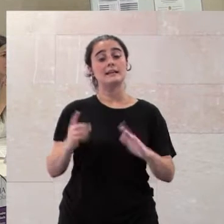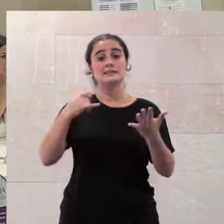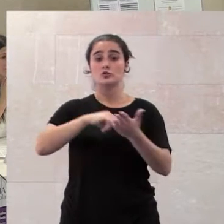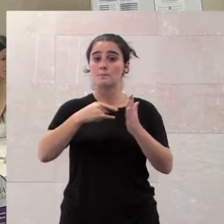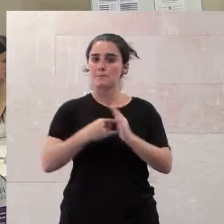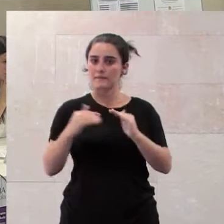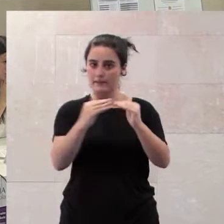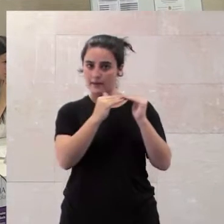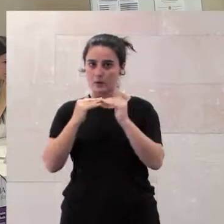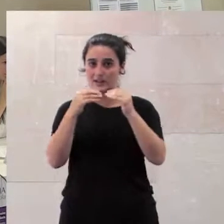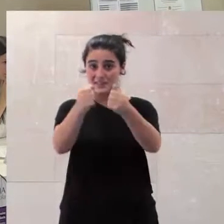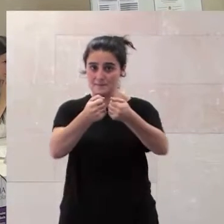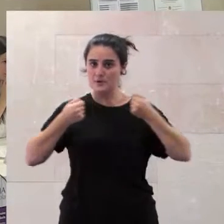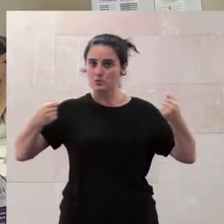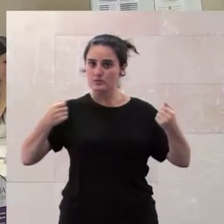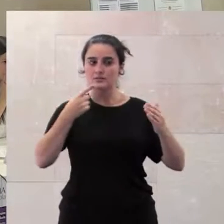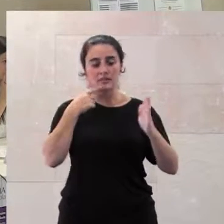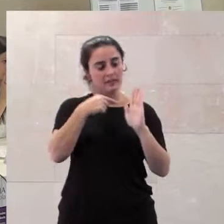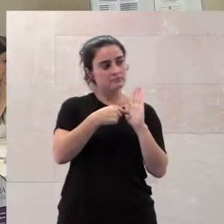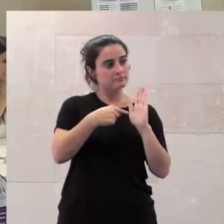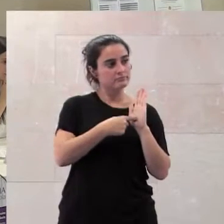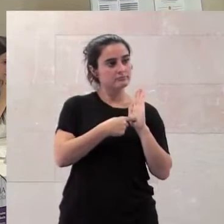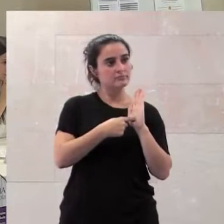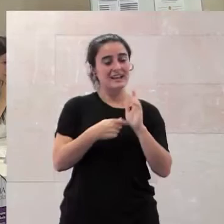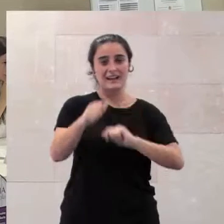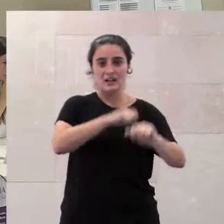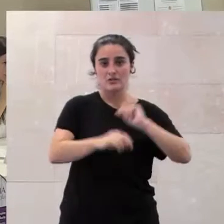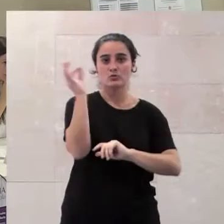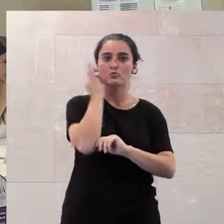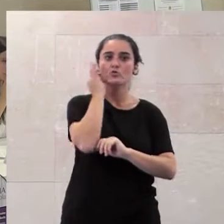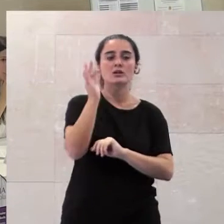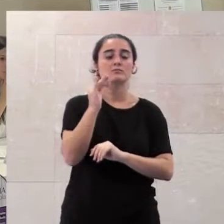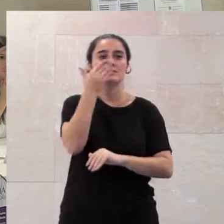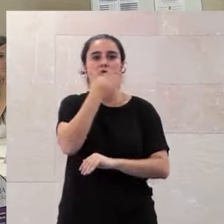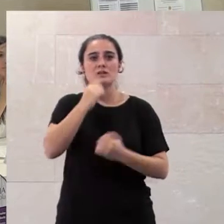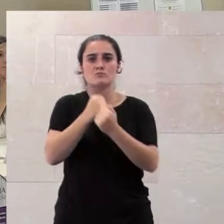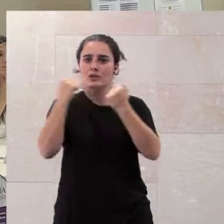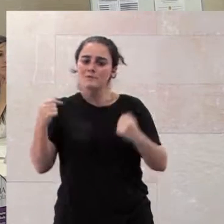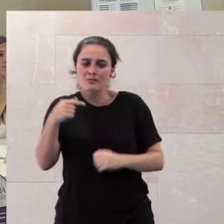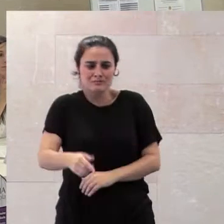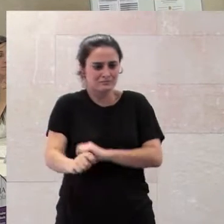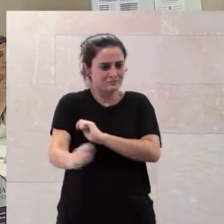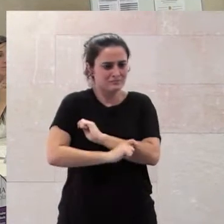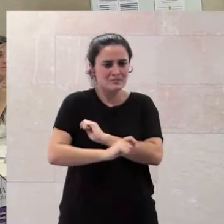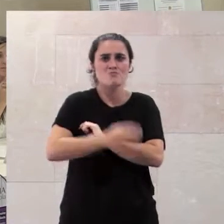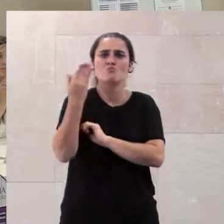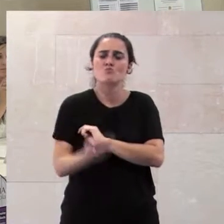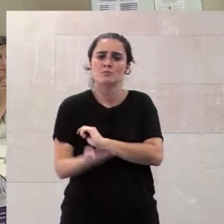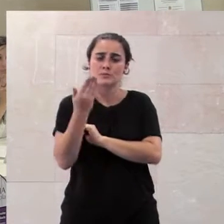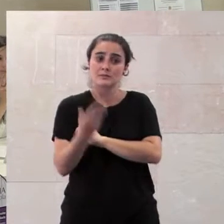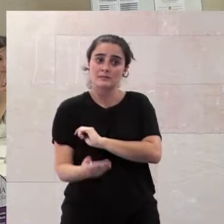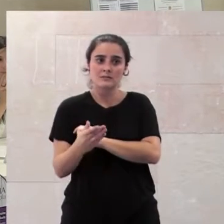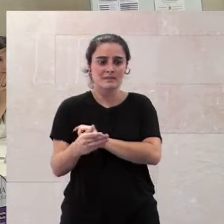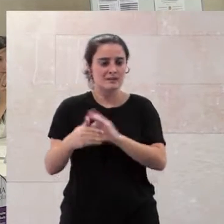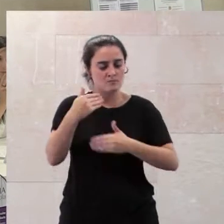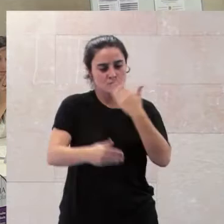ya recoge que el asociacionismo de mujeres y las escuelas de empoderamiento en concreto son herramientas clave para garantizar un proceso en favor